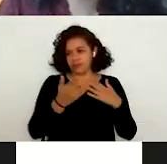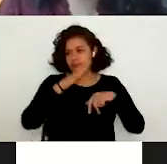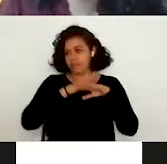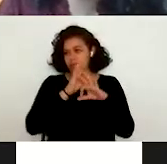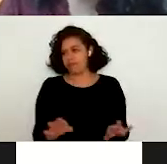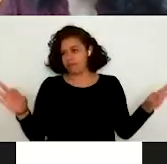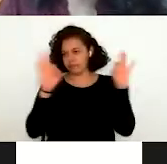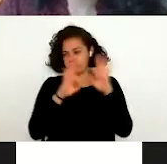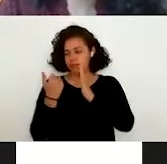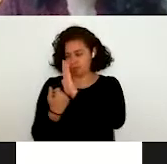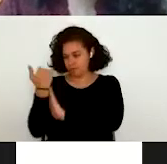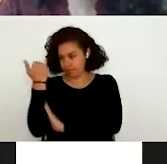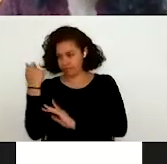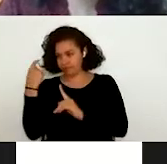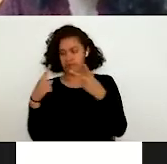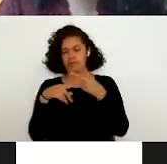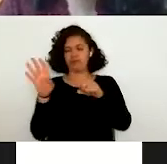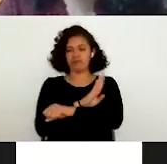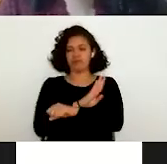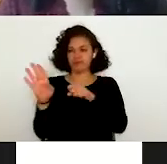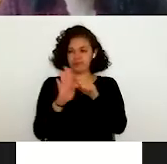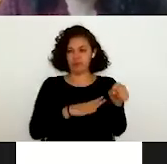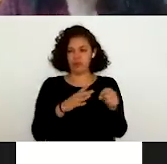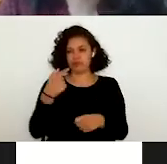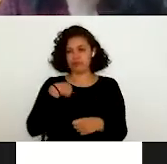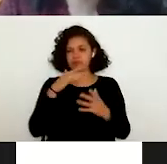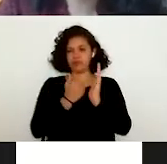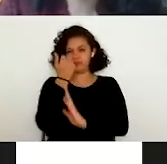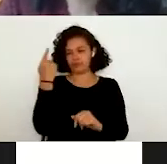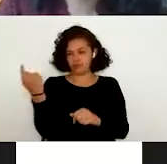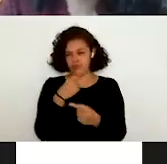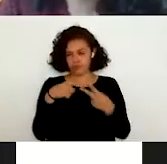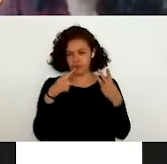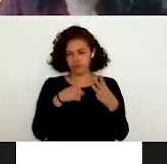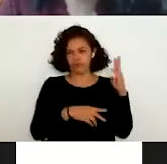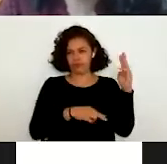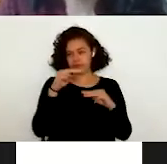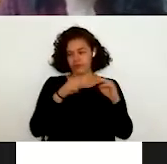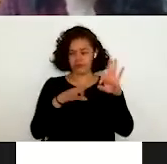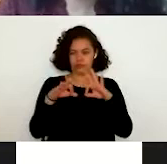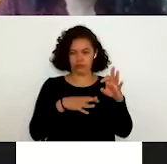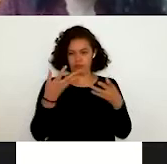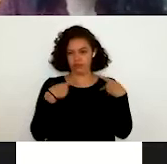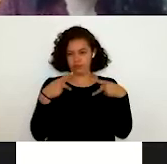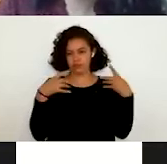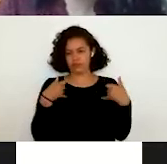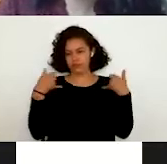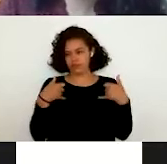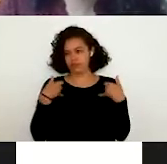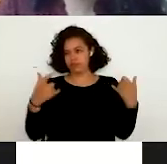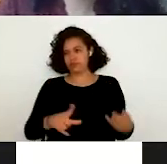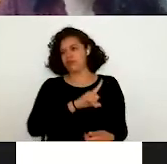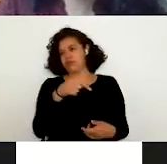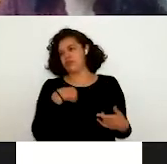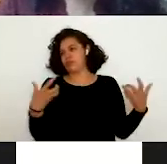es incrementar. El beneficio, que es lo que voy a incrementar, los niveles de empleo de jóvenes. ¿Y cómo lo voy a hacer? ¿Cuál